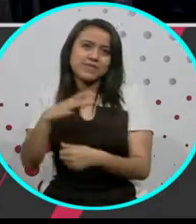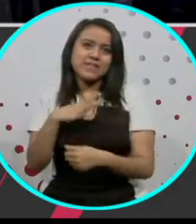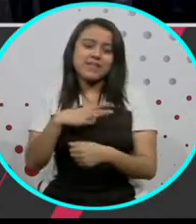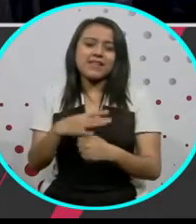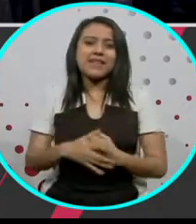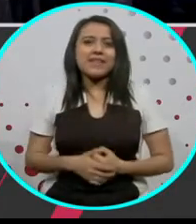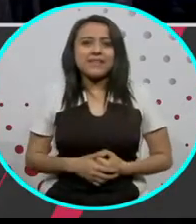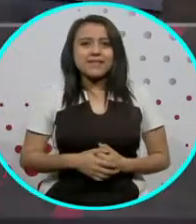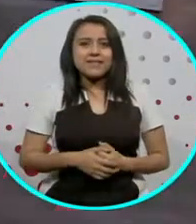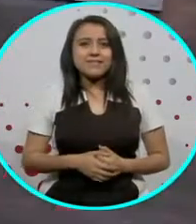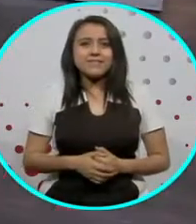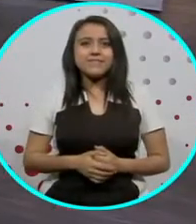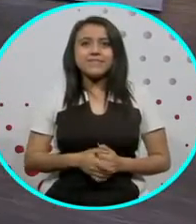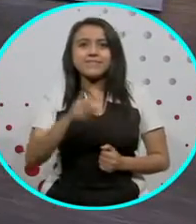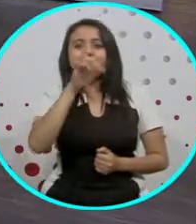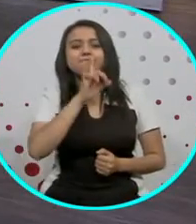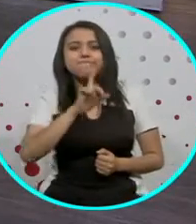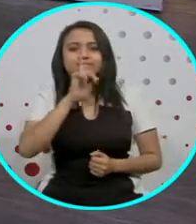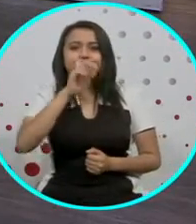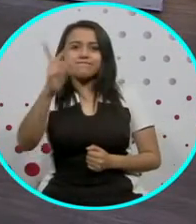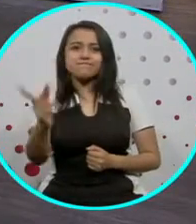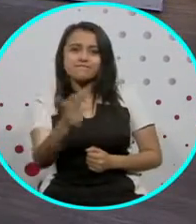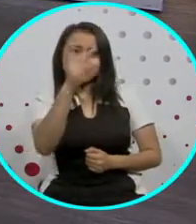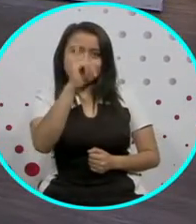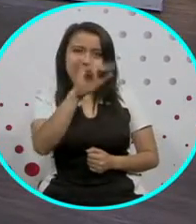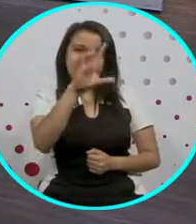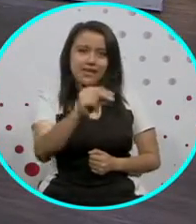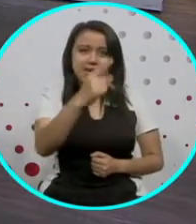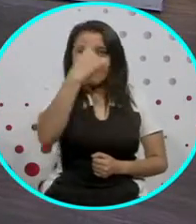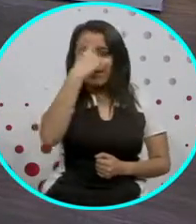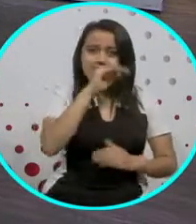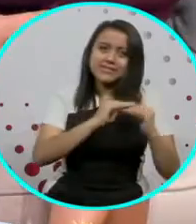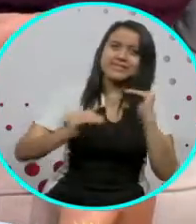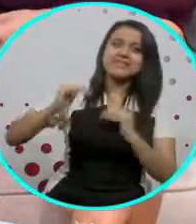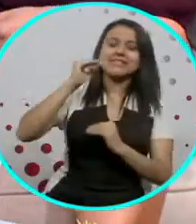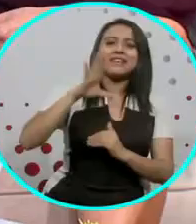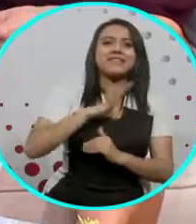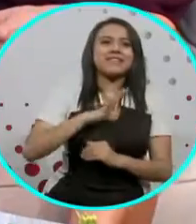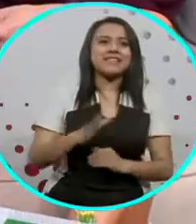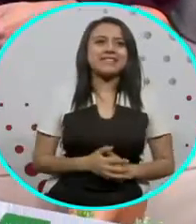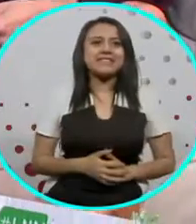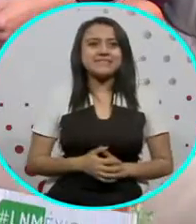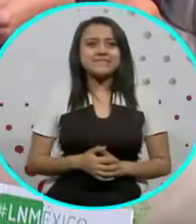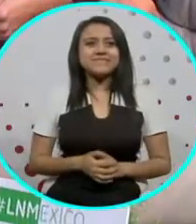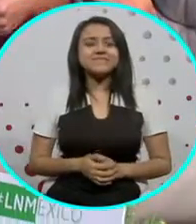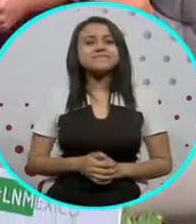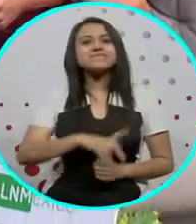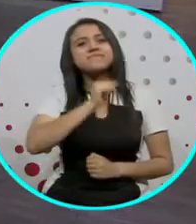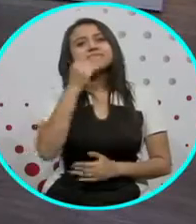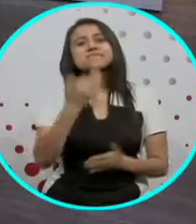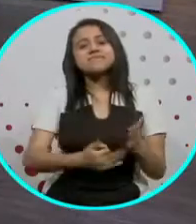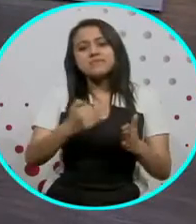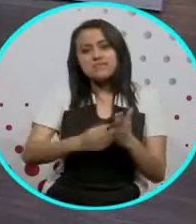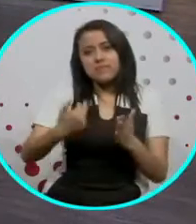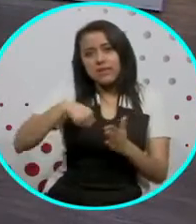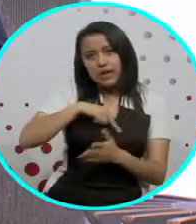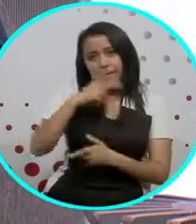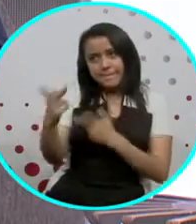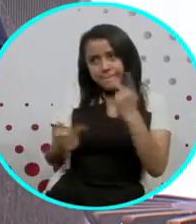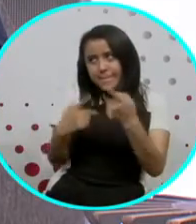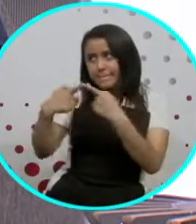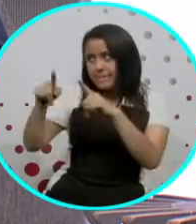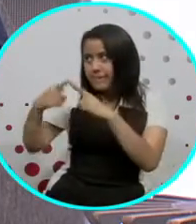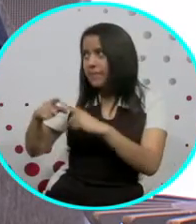tenía que ser, ¿y usted miente? ¿Qué tan seguido? Hubiéramos subido un 90. Y al final hicimos una batería de preguntas en